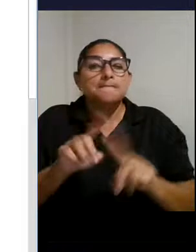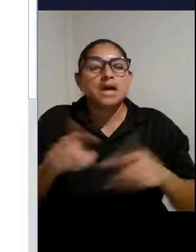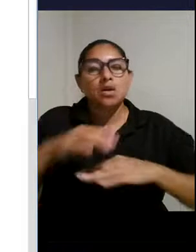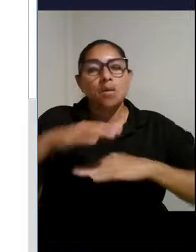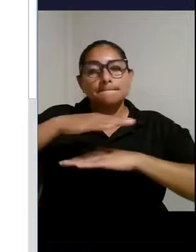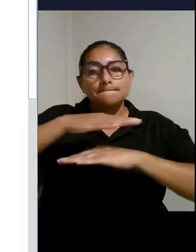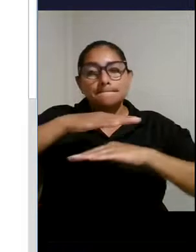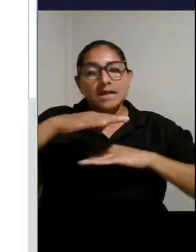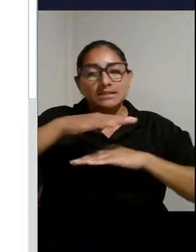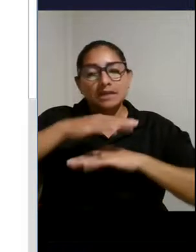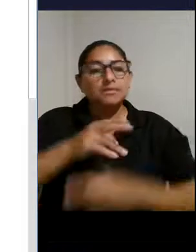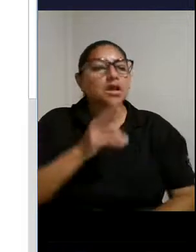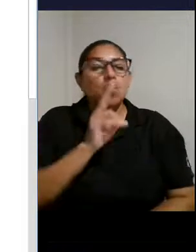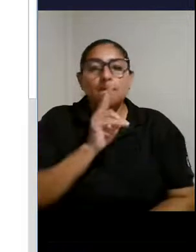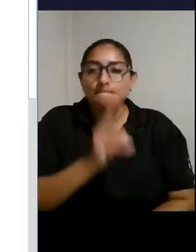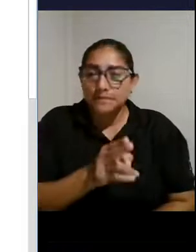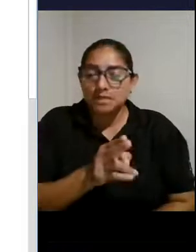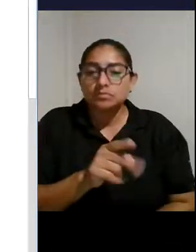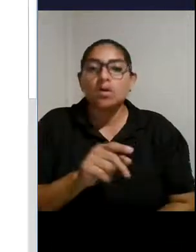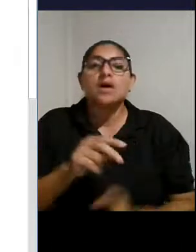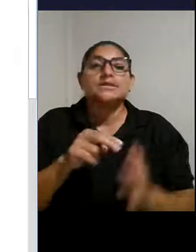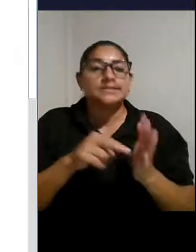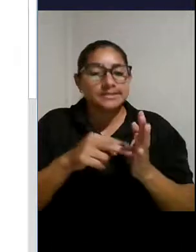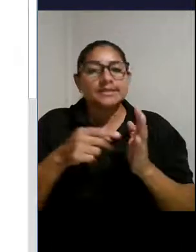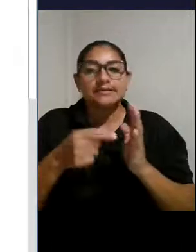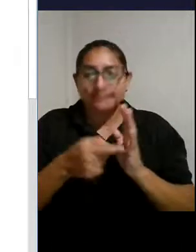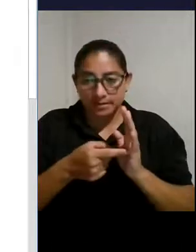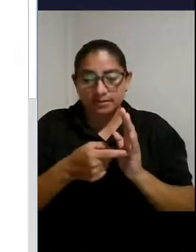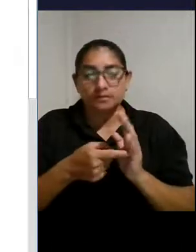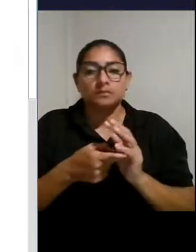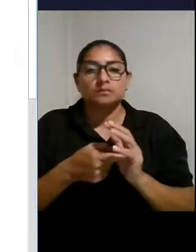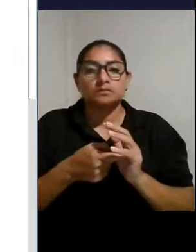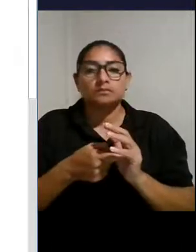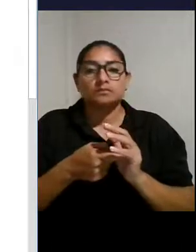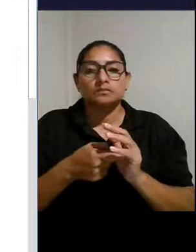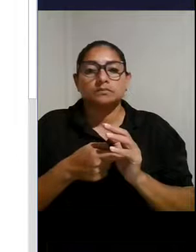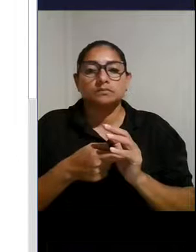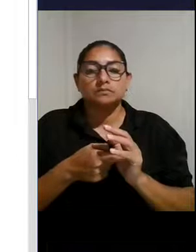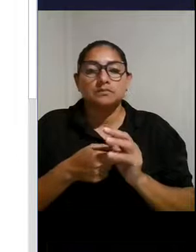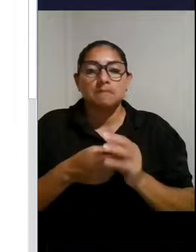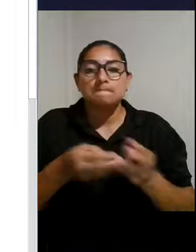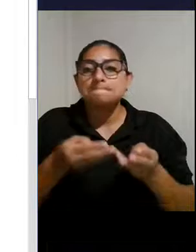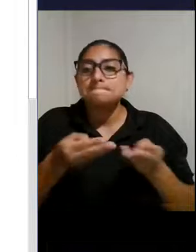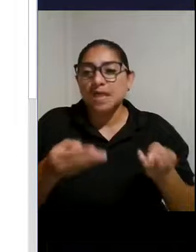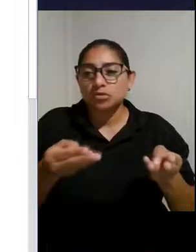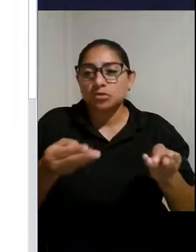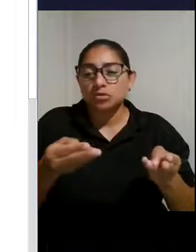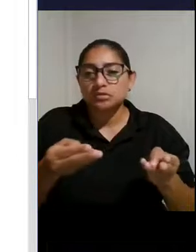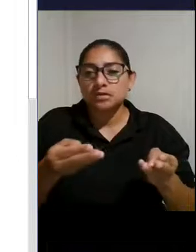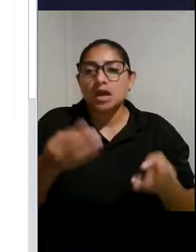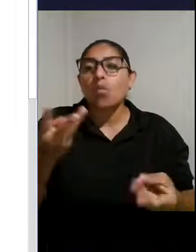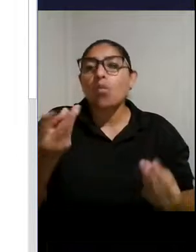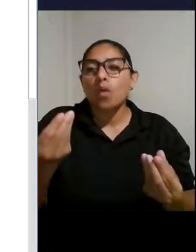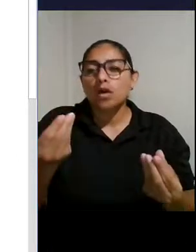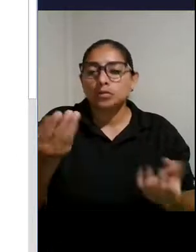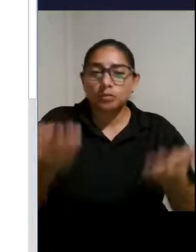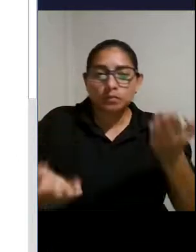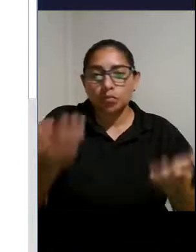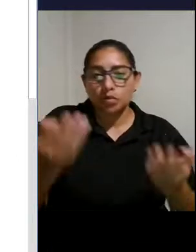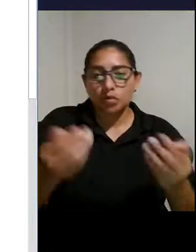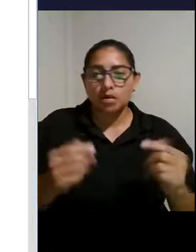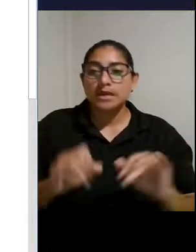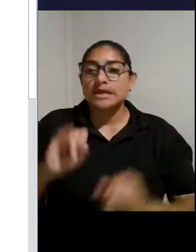mismo. Siempre es em, una metodología similar, es calcular el par de imágenes y